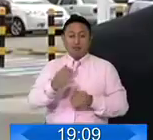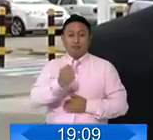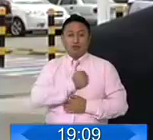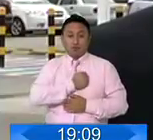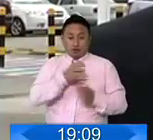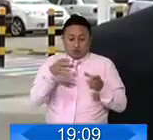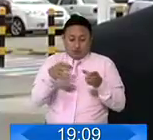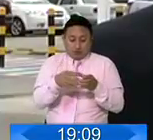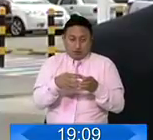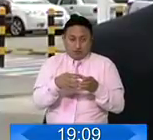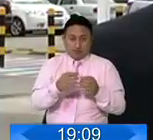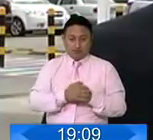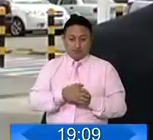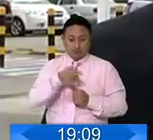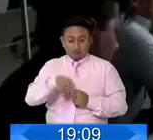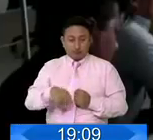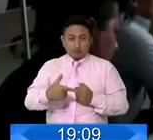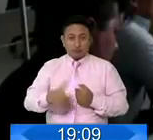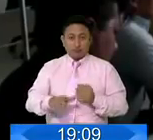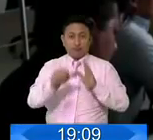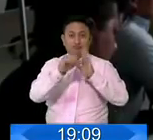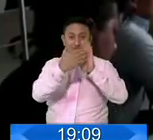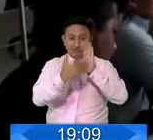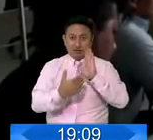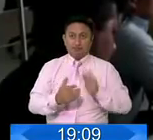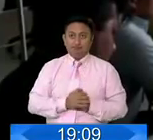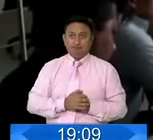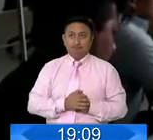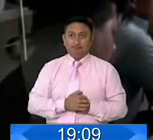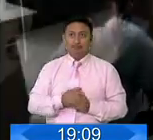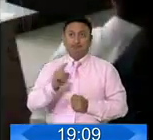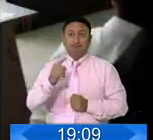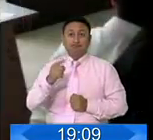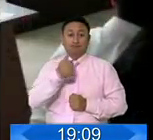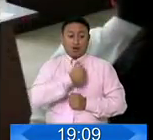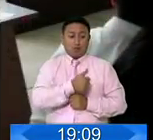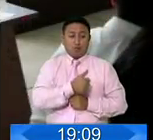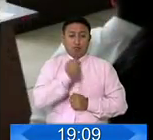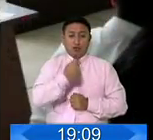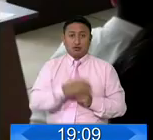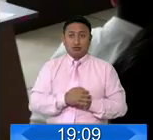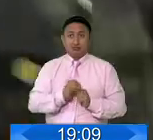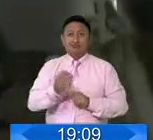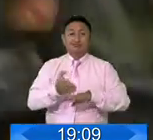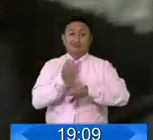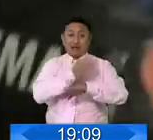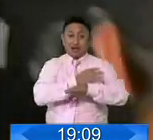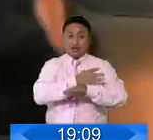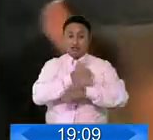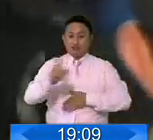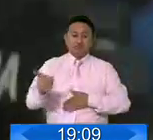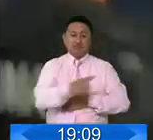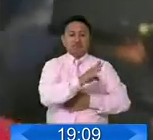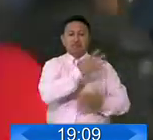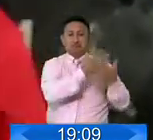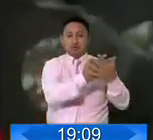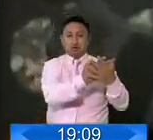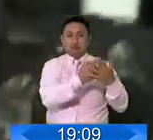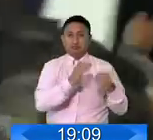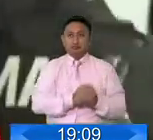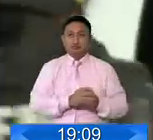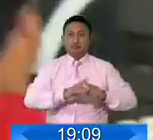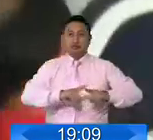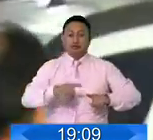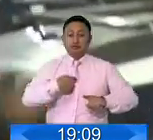lo tanto, existe cláusula expresa. Y aunque en primera instancia ella misma dictó la orden de prisión, cree que su trayectoria